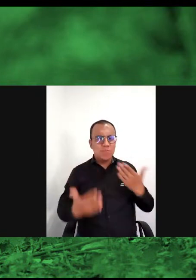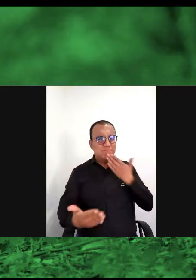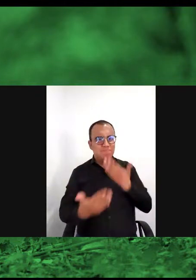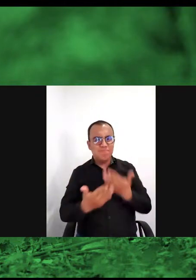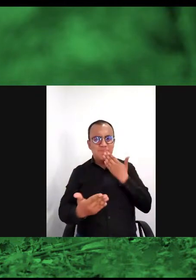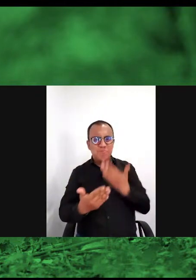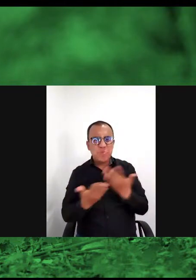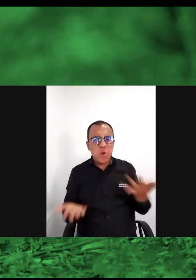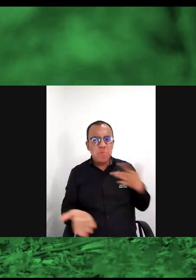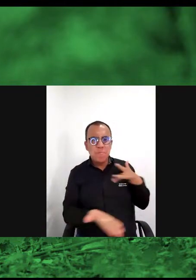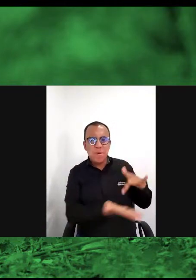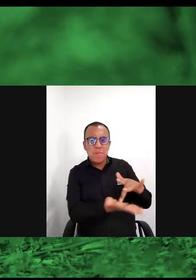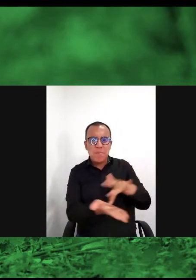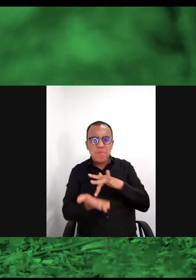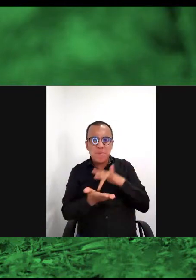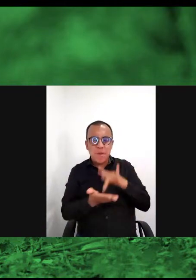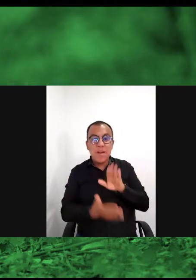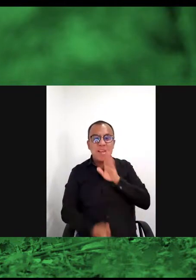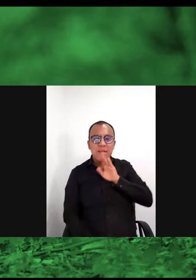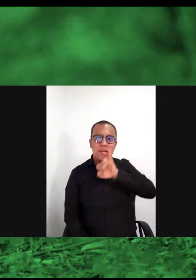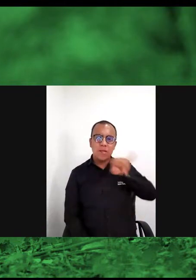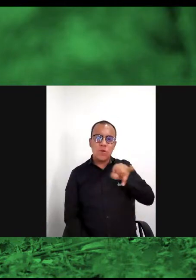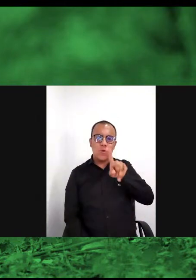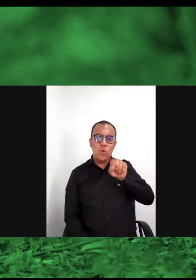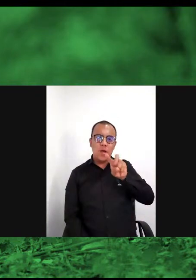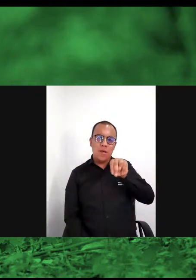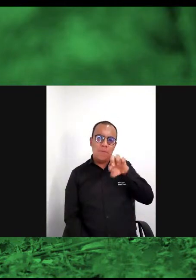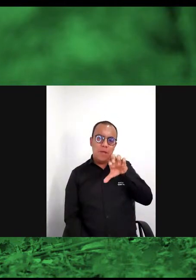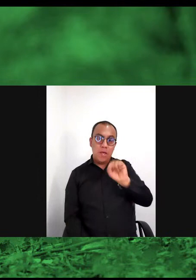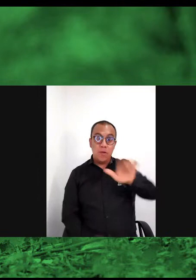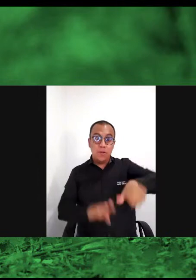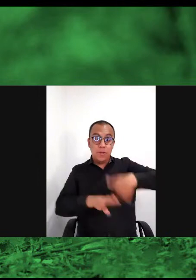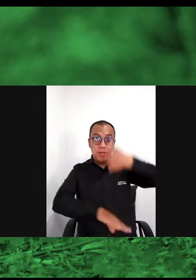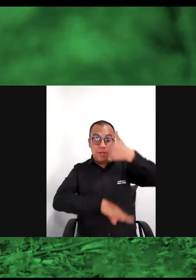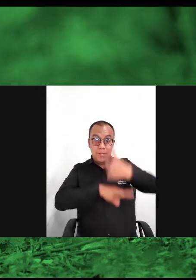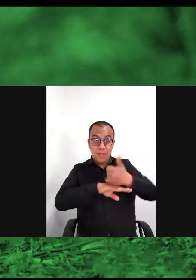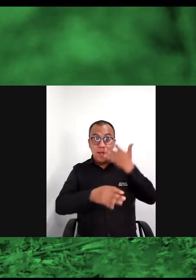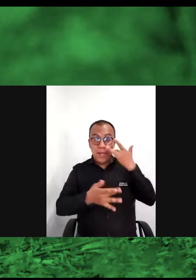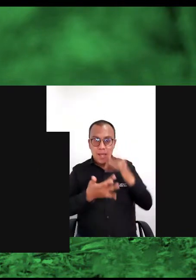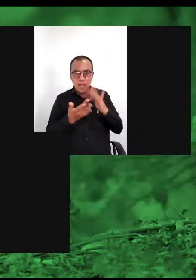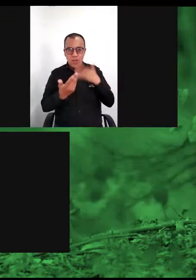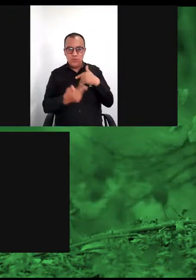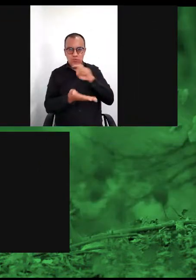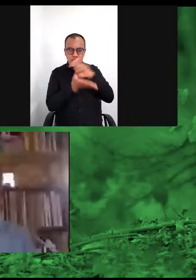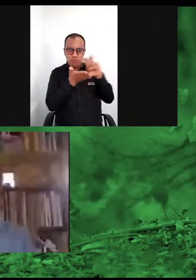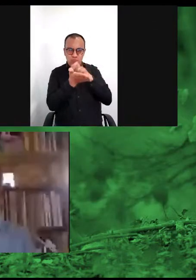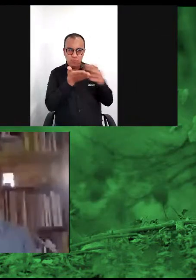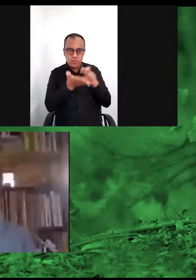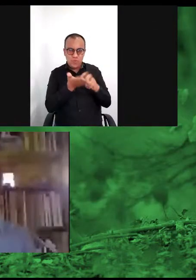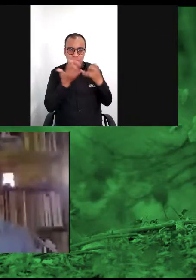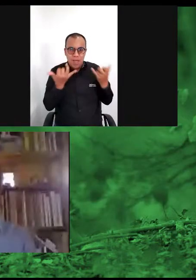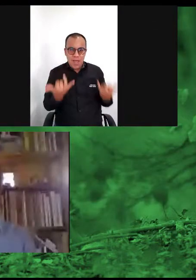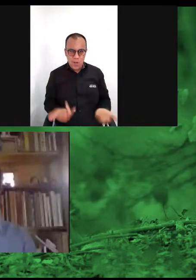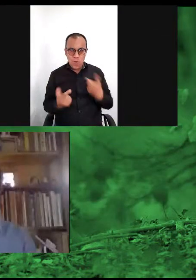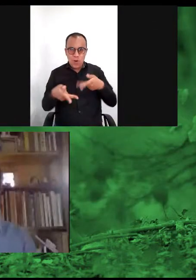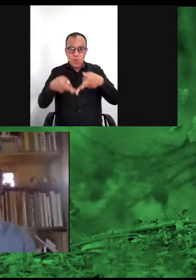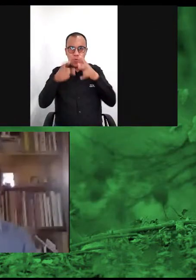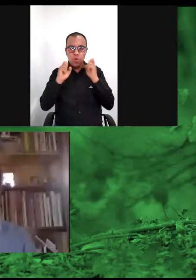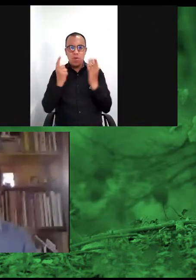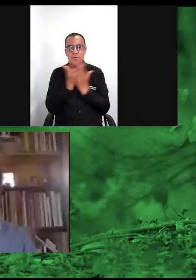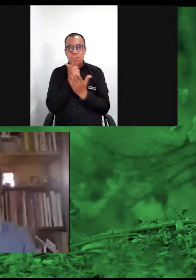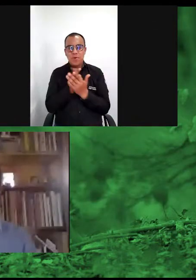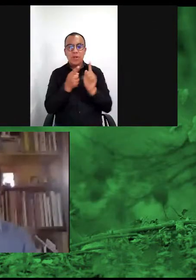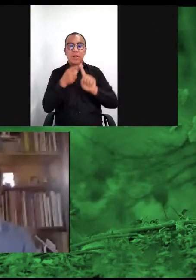su participación a Juan Pablo Fajardo, director de La Silueta Editores y editor del libro Vecinos Inesperados, y a Juan